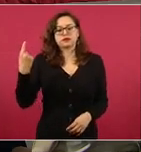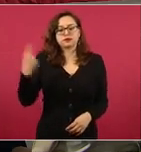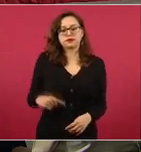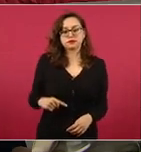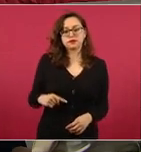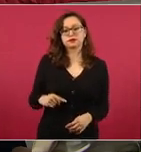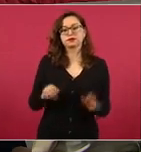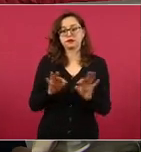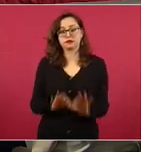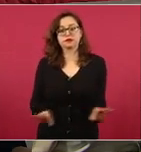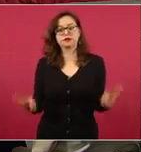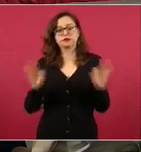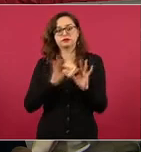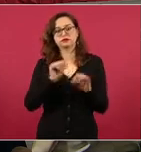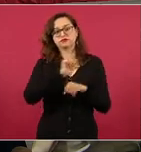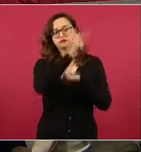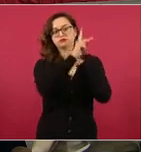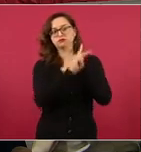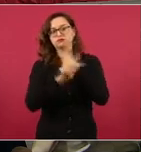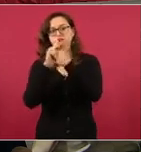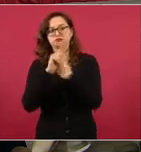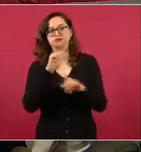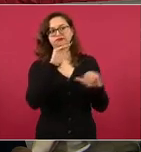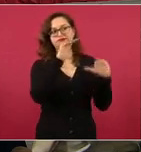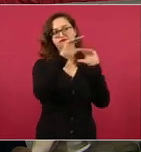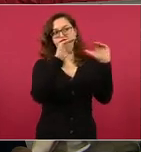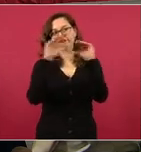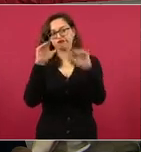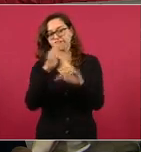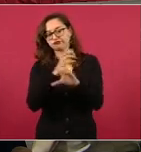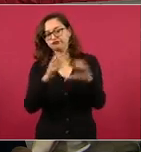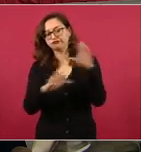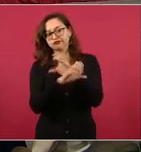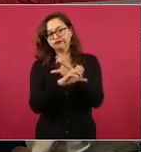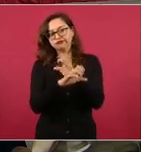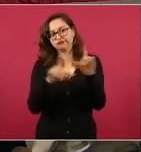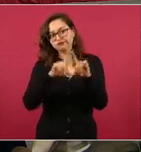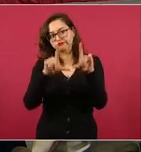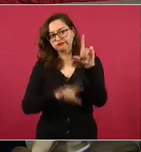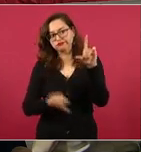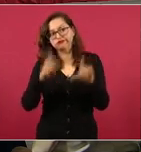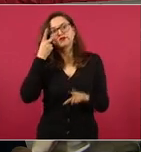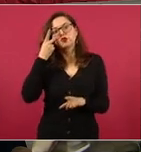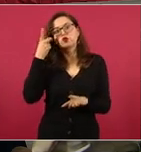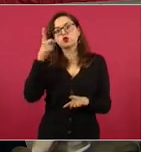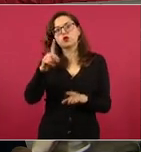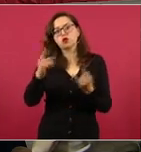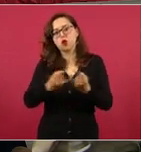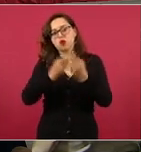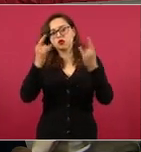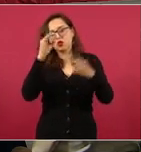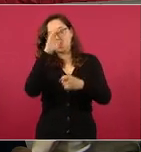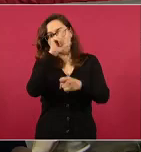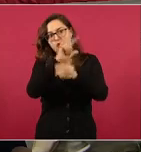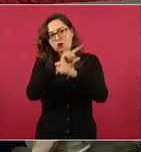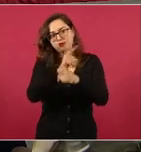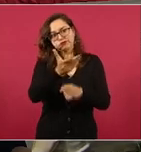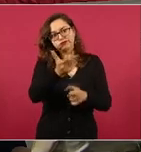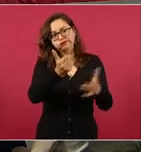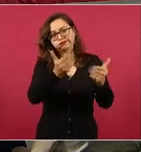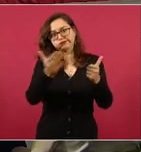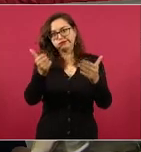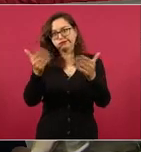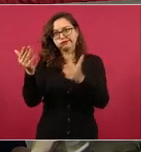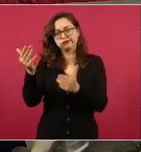política exterior la recuperación de nuestro patrimonio histórico y cultural. Esto significa coadyuvar a